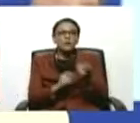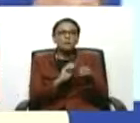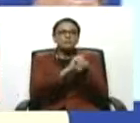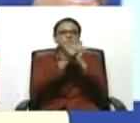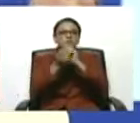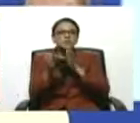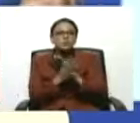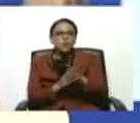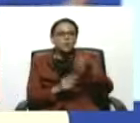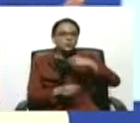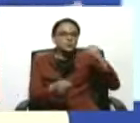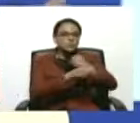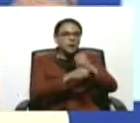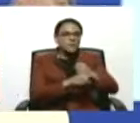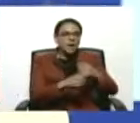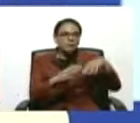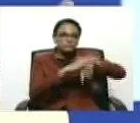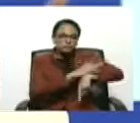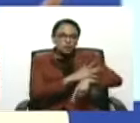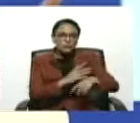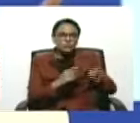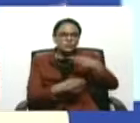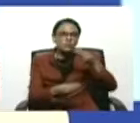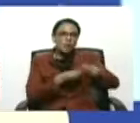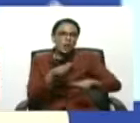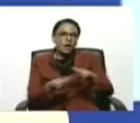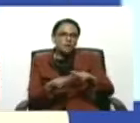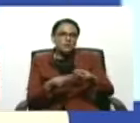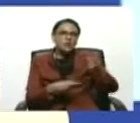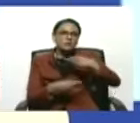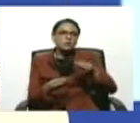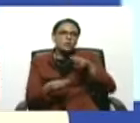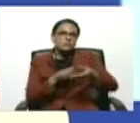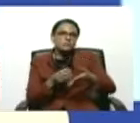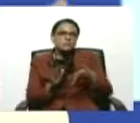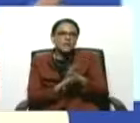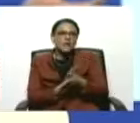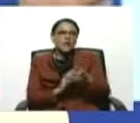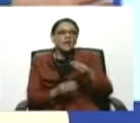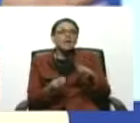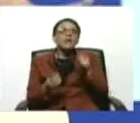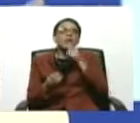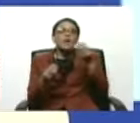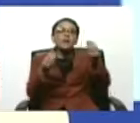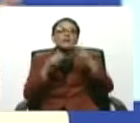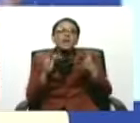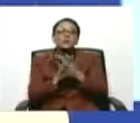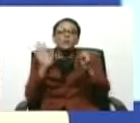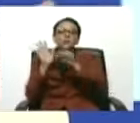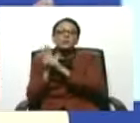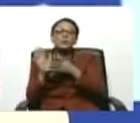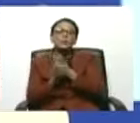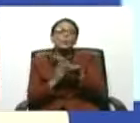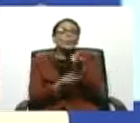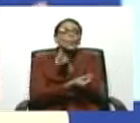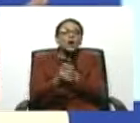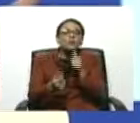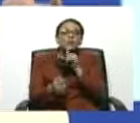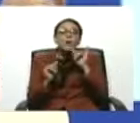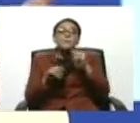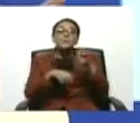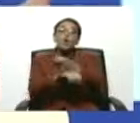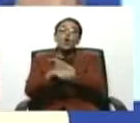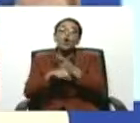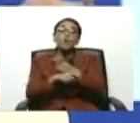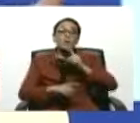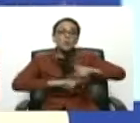economía estable plana y los precios eran fijados por el gobierno y debido a